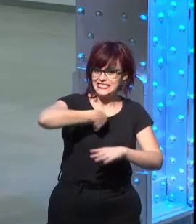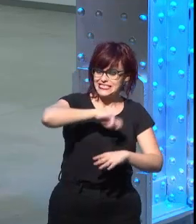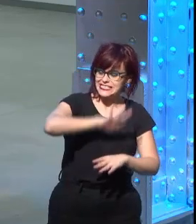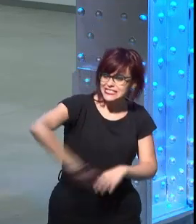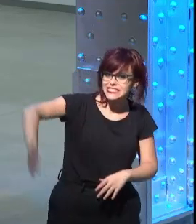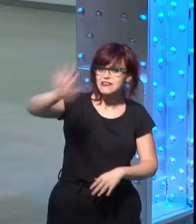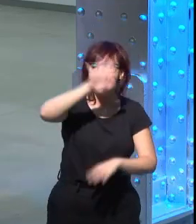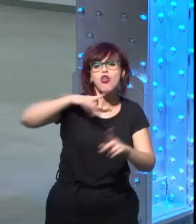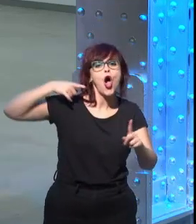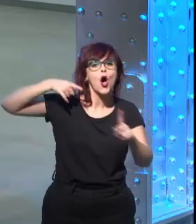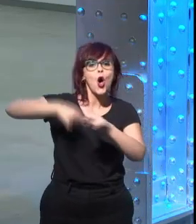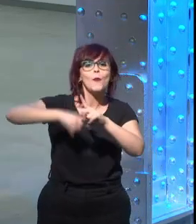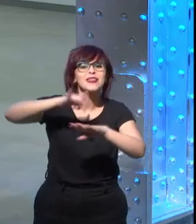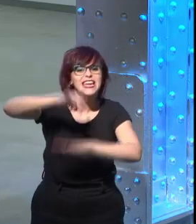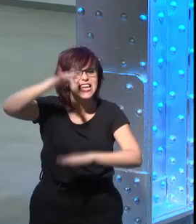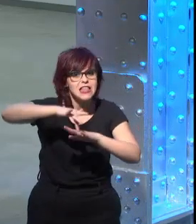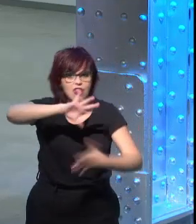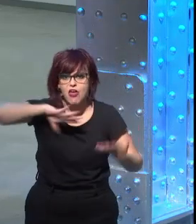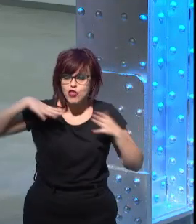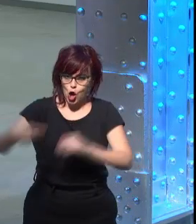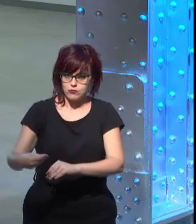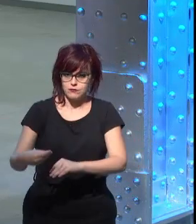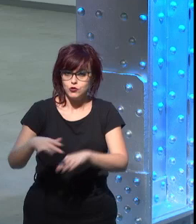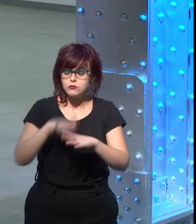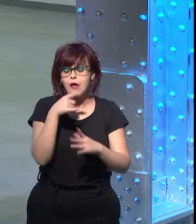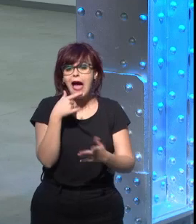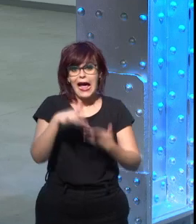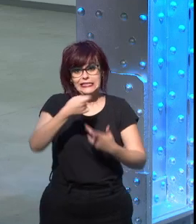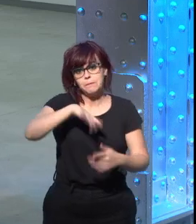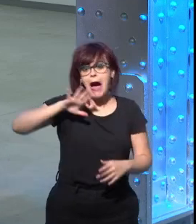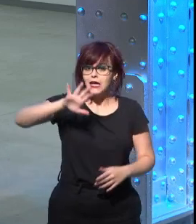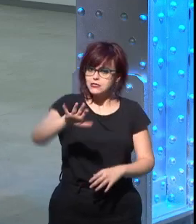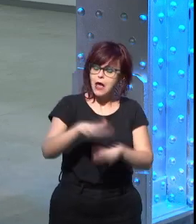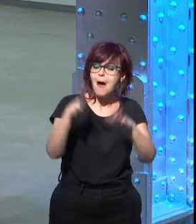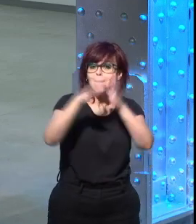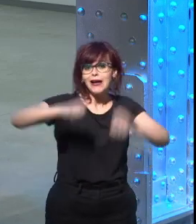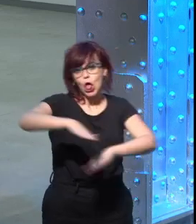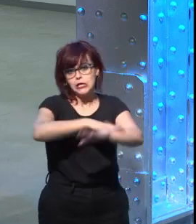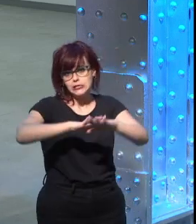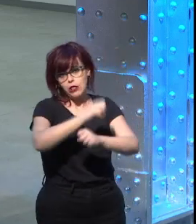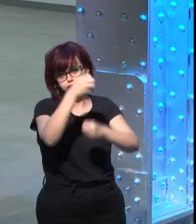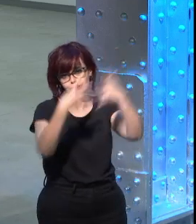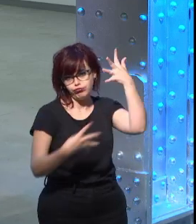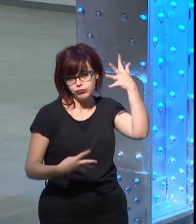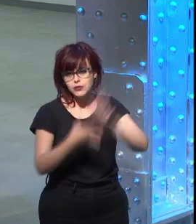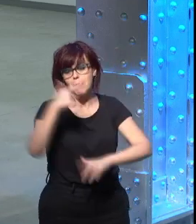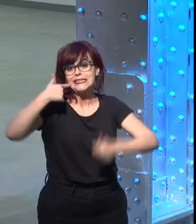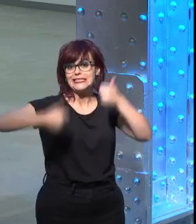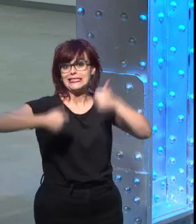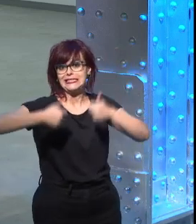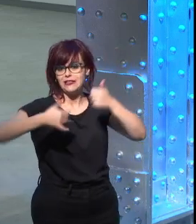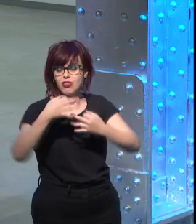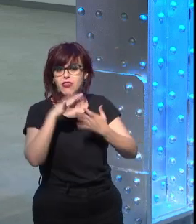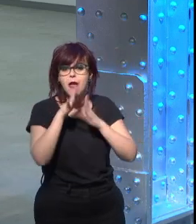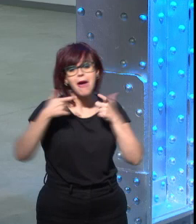digitalización. Comprendo que tenemos mucha demanda de pactos de Estado en este país. Comprendo que tenemos que competir para llegar